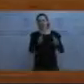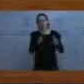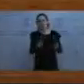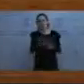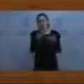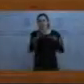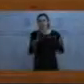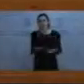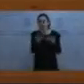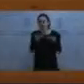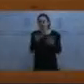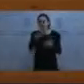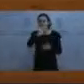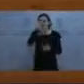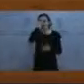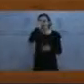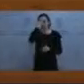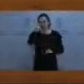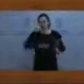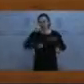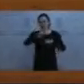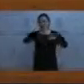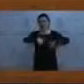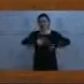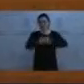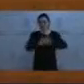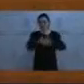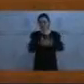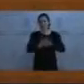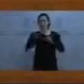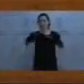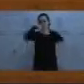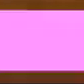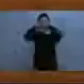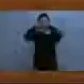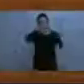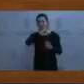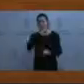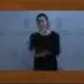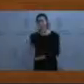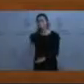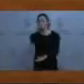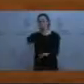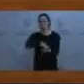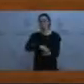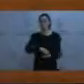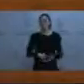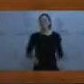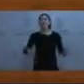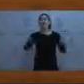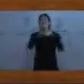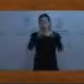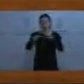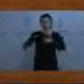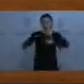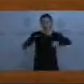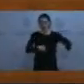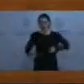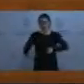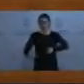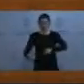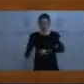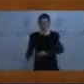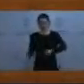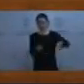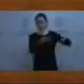algo en sordina el problema principal que nos afecta hoy, que es Harrio. De 10 traslados solicitados, se han quedado sin